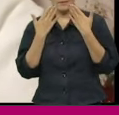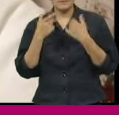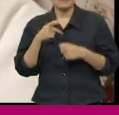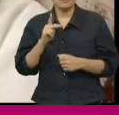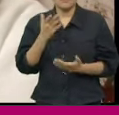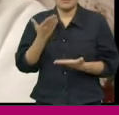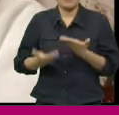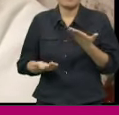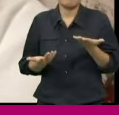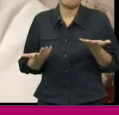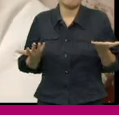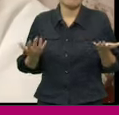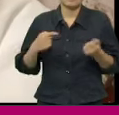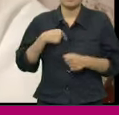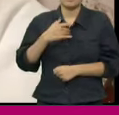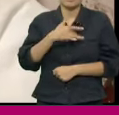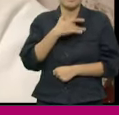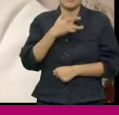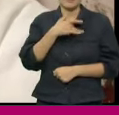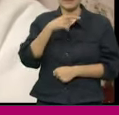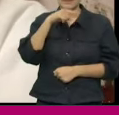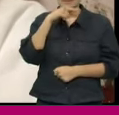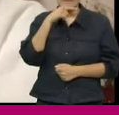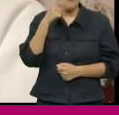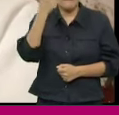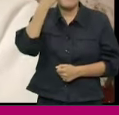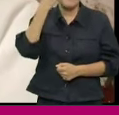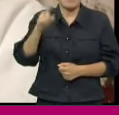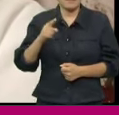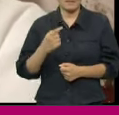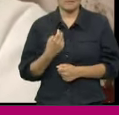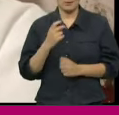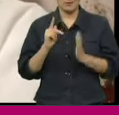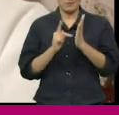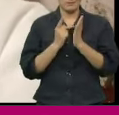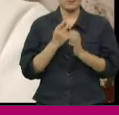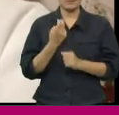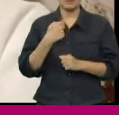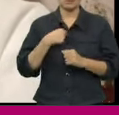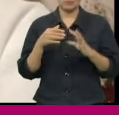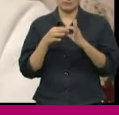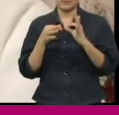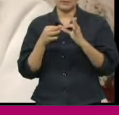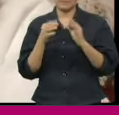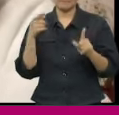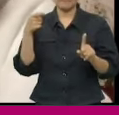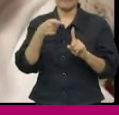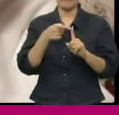me parecería ocioso hacer el recuento nuevamente. Eso es lo que quiero decir con todo lo que estoy planteando.